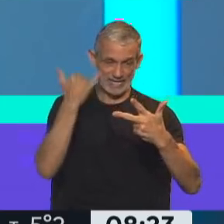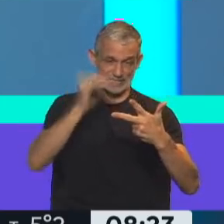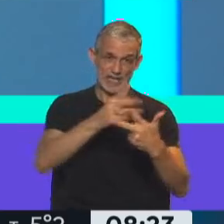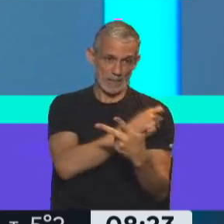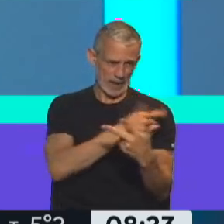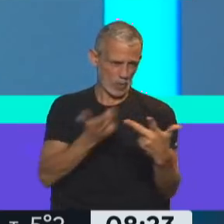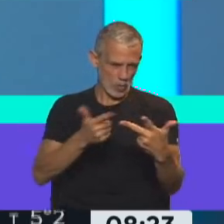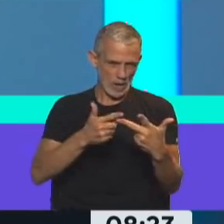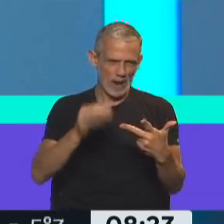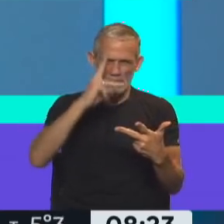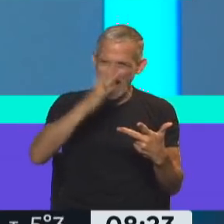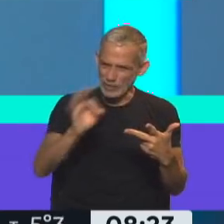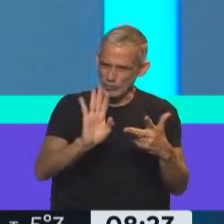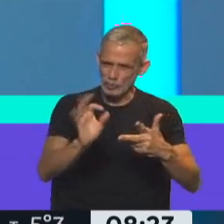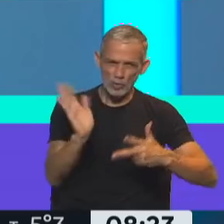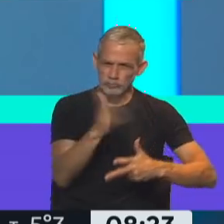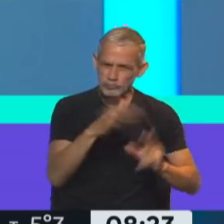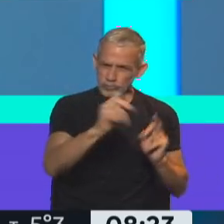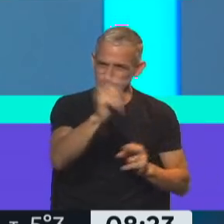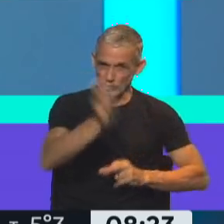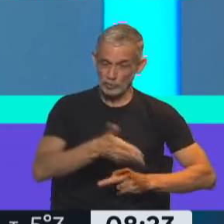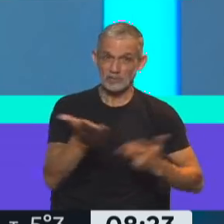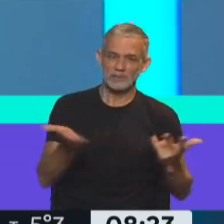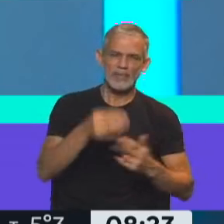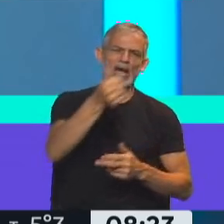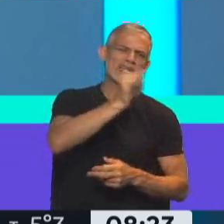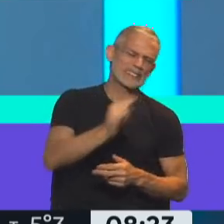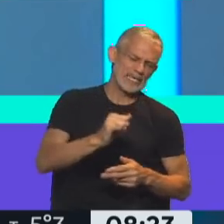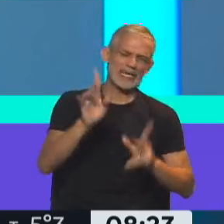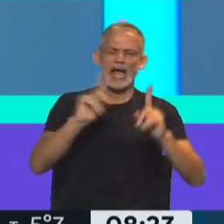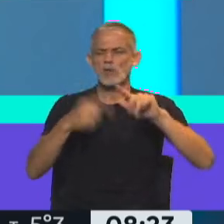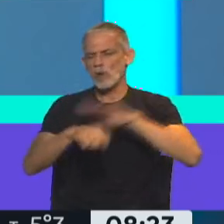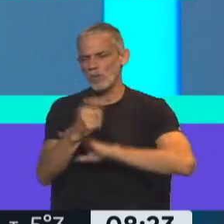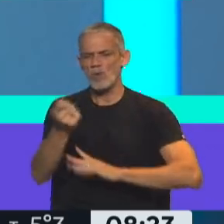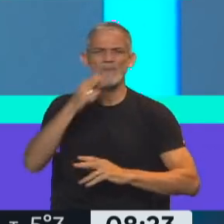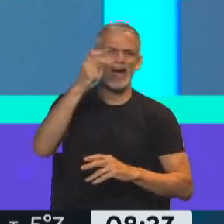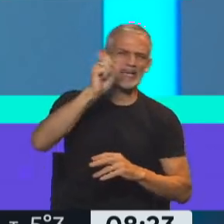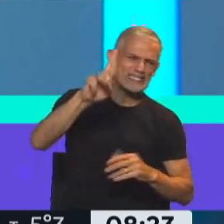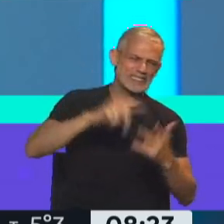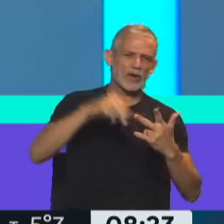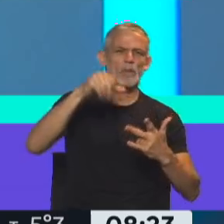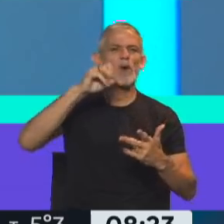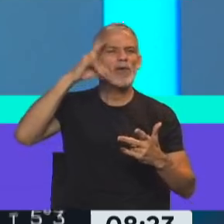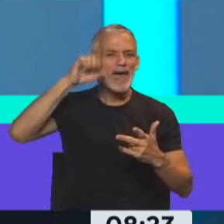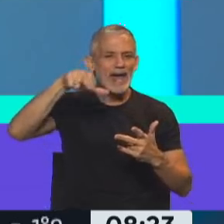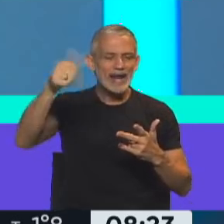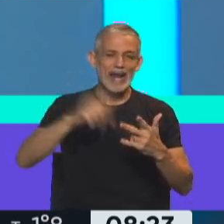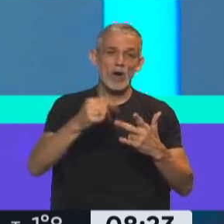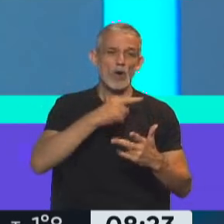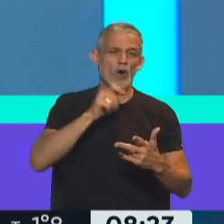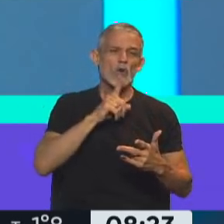refuerzo. Con estas estamos usando, por supuesto, la AstraZeneca, algunas que se importaron como Pfizer, Moderna, la